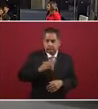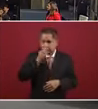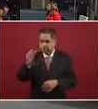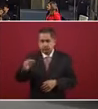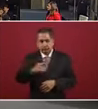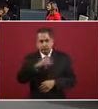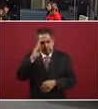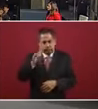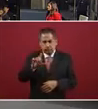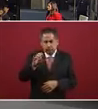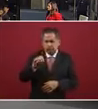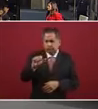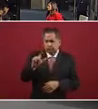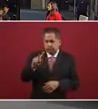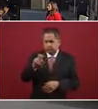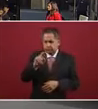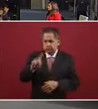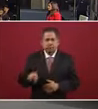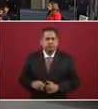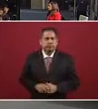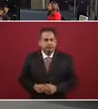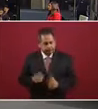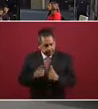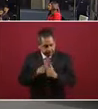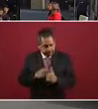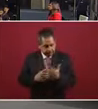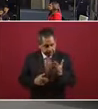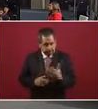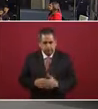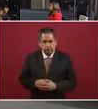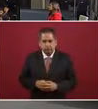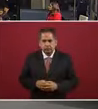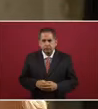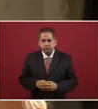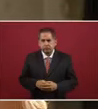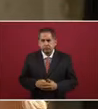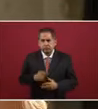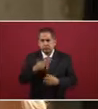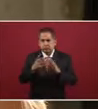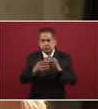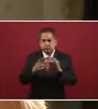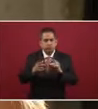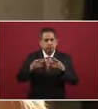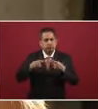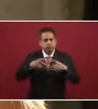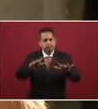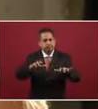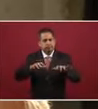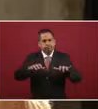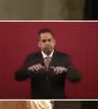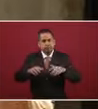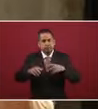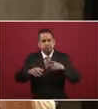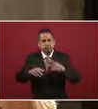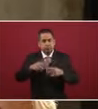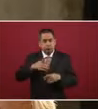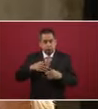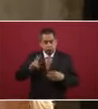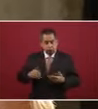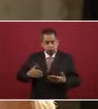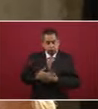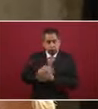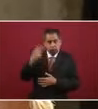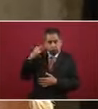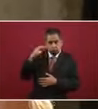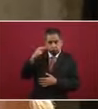Leo Álvarez. En primer lugar, les dije a mi auditorio, yo soy de Perote, Veracruz,